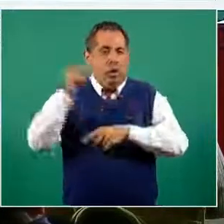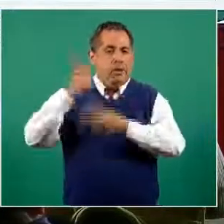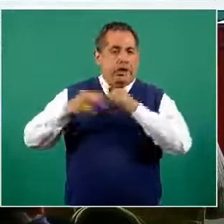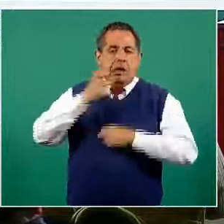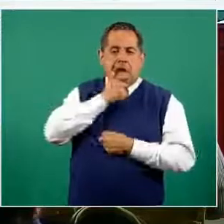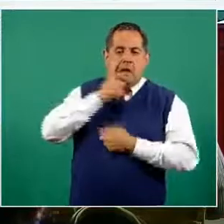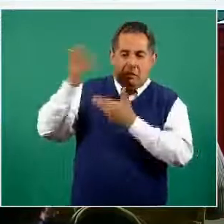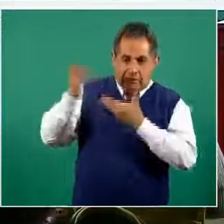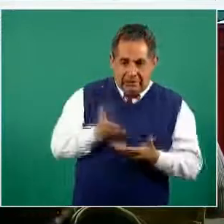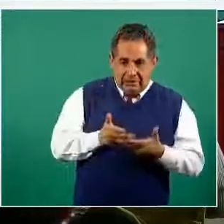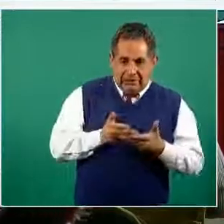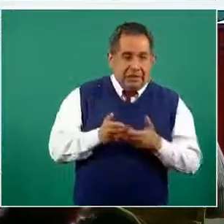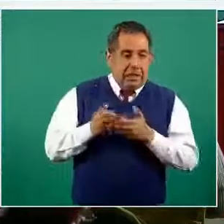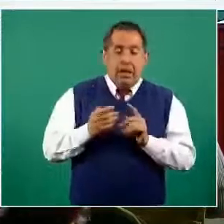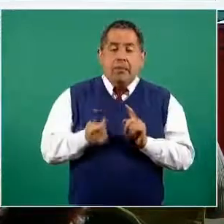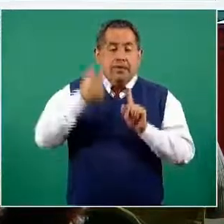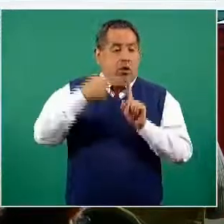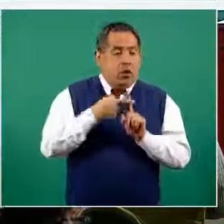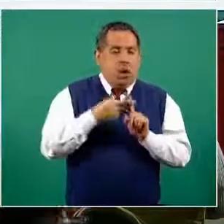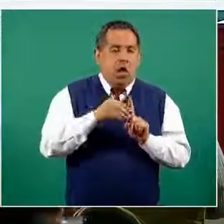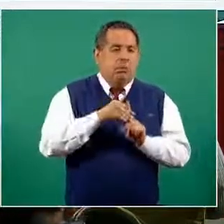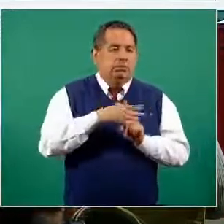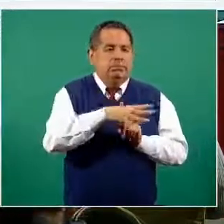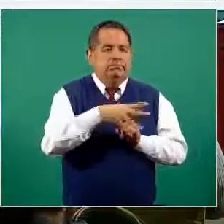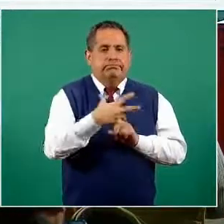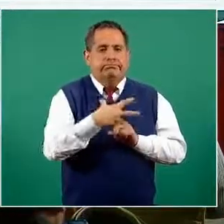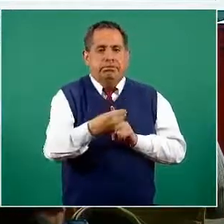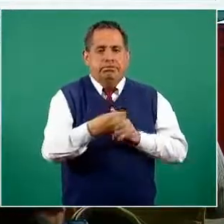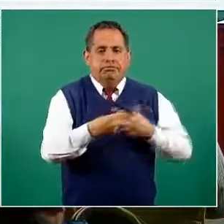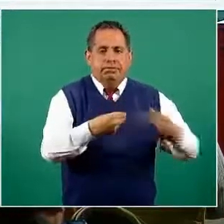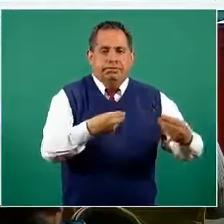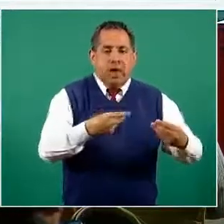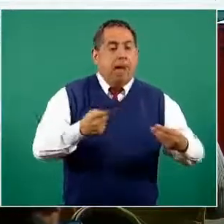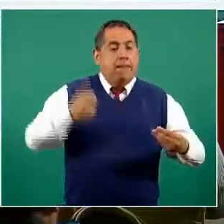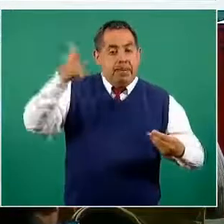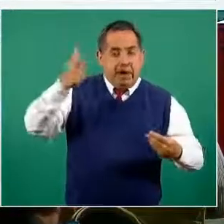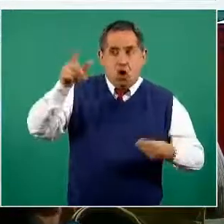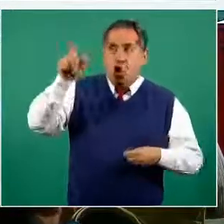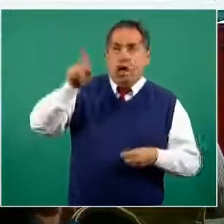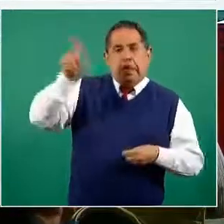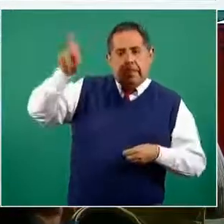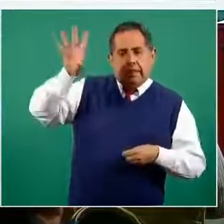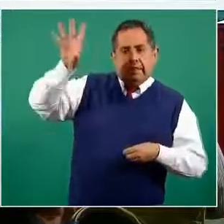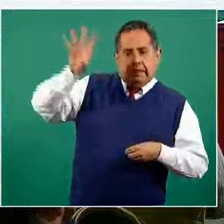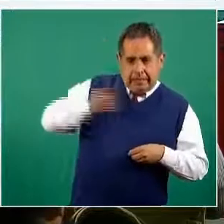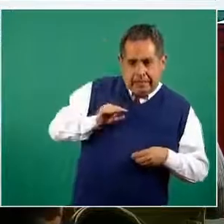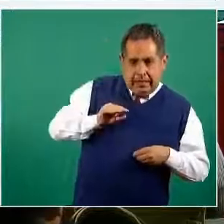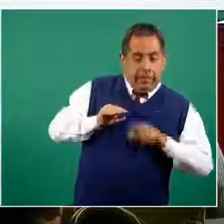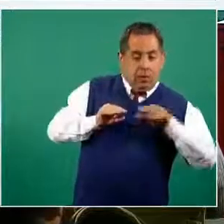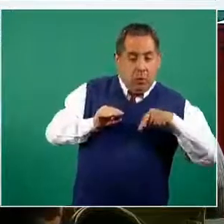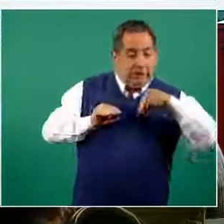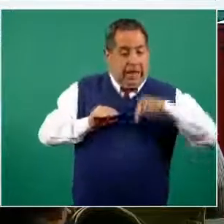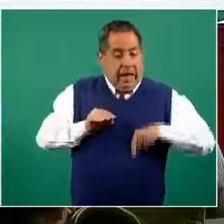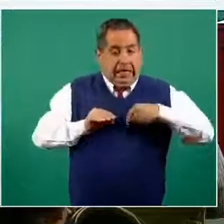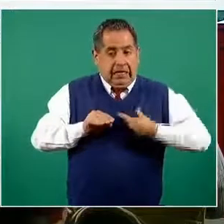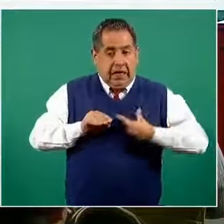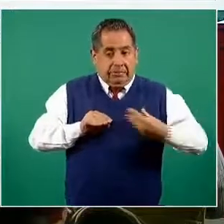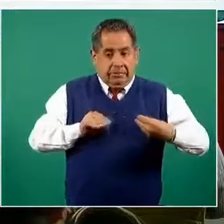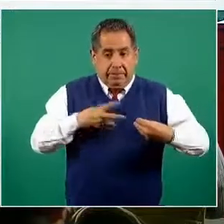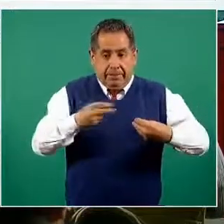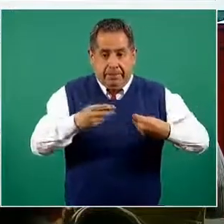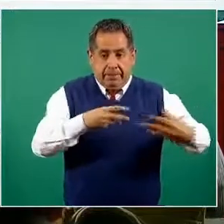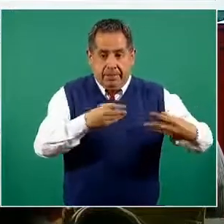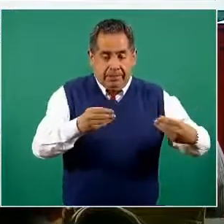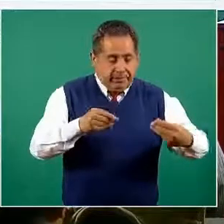se transmitió lateralmente entre los contactos. Ya la transmisión fue aquí. Y presentan específicamente las 23 mutaciones